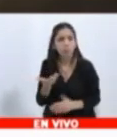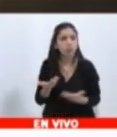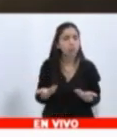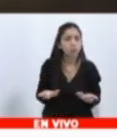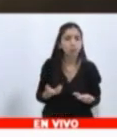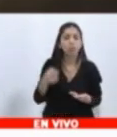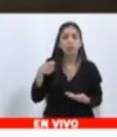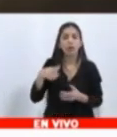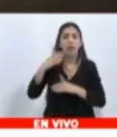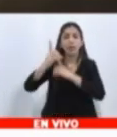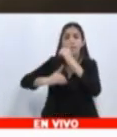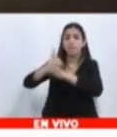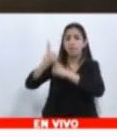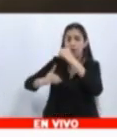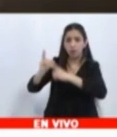números,